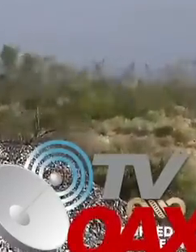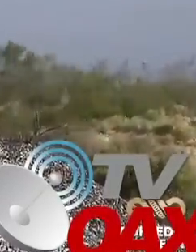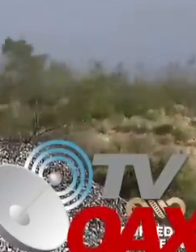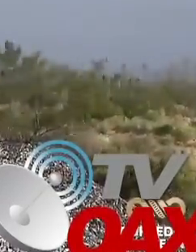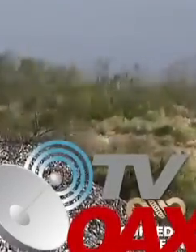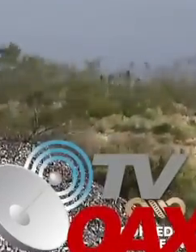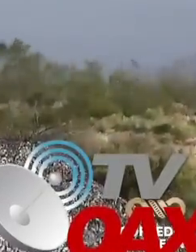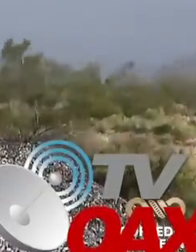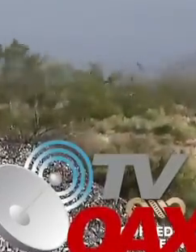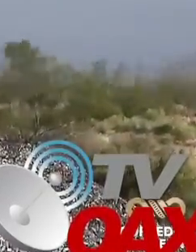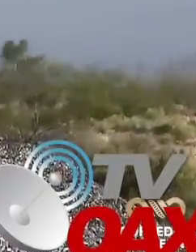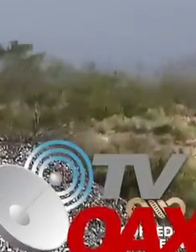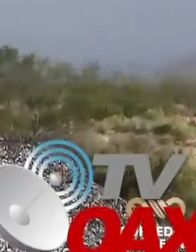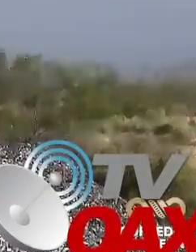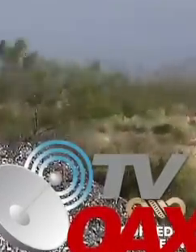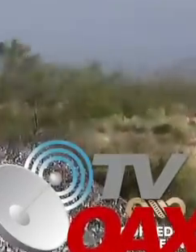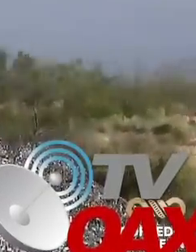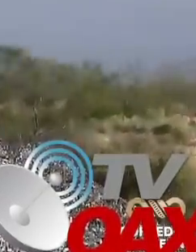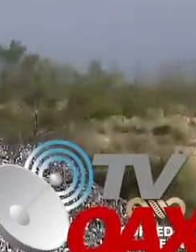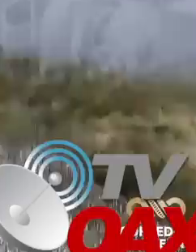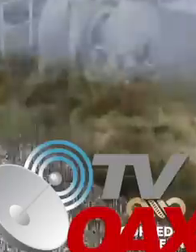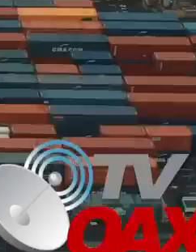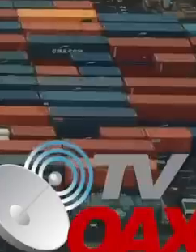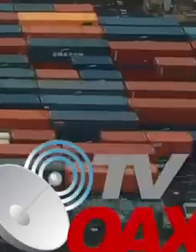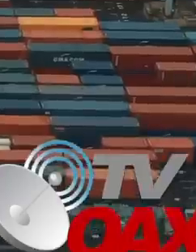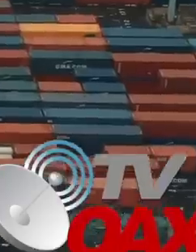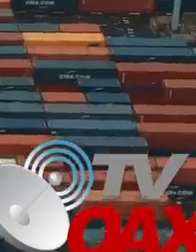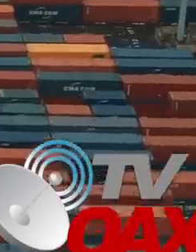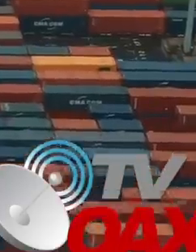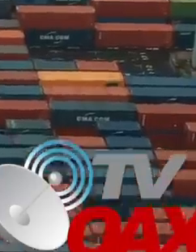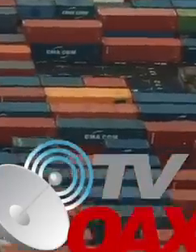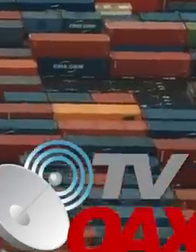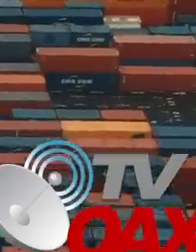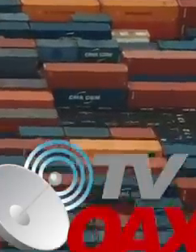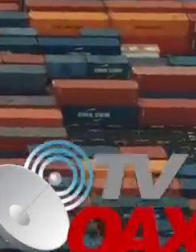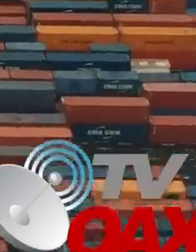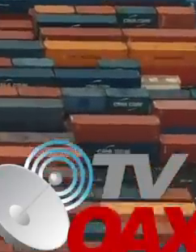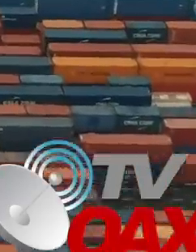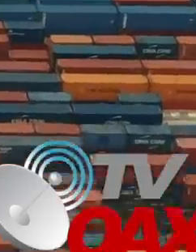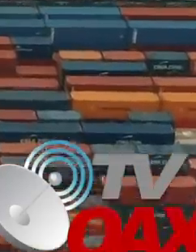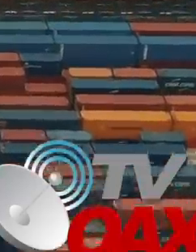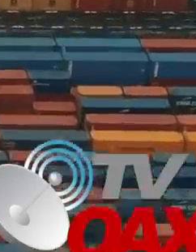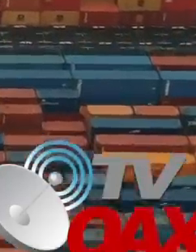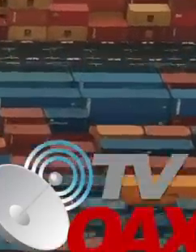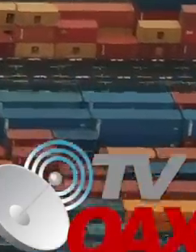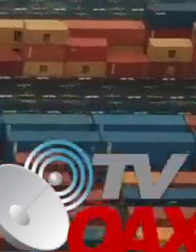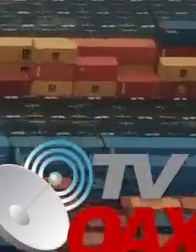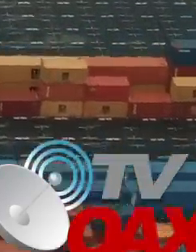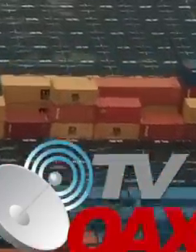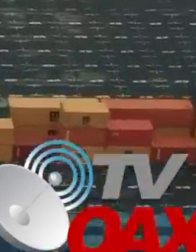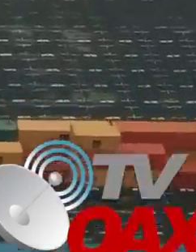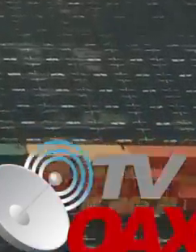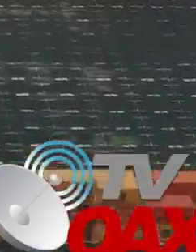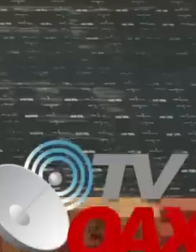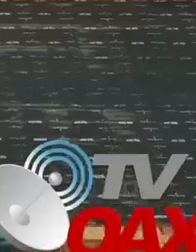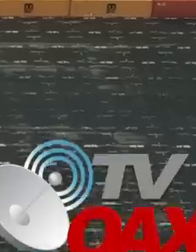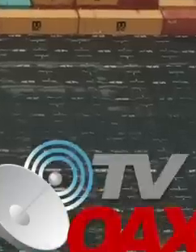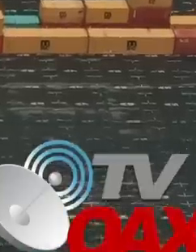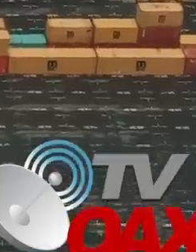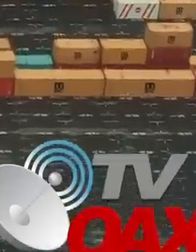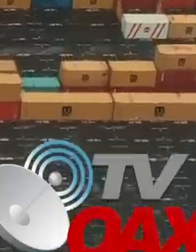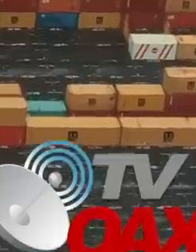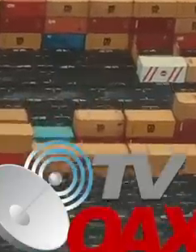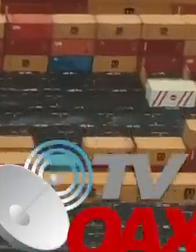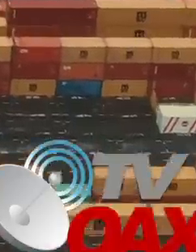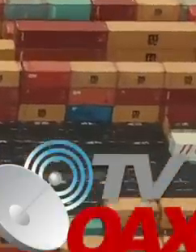la vía para dar un salto al traslado de contenedores desde China, México y Estados